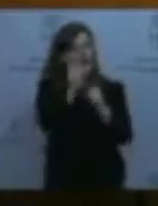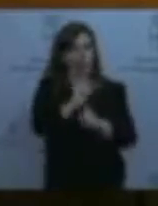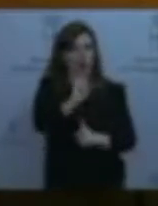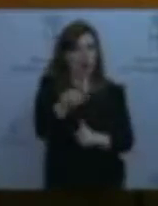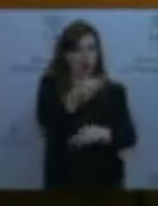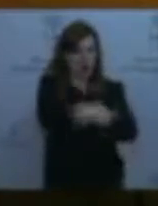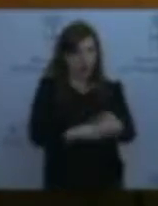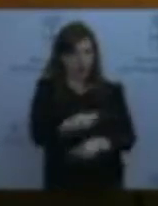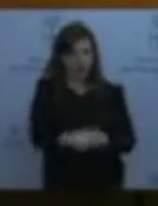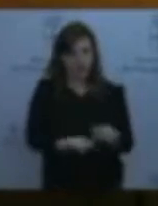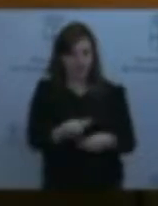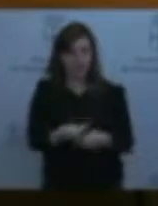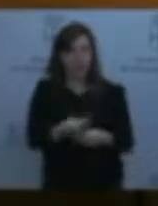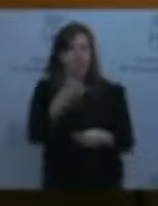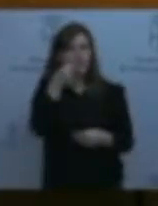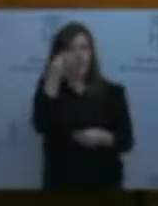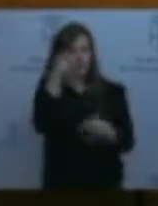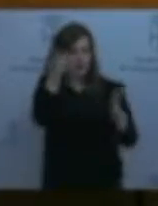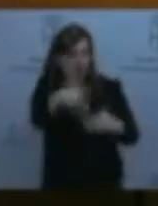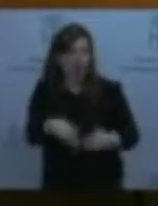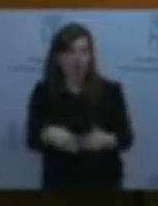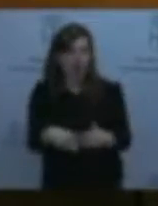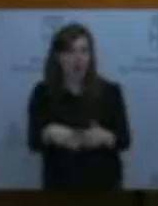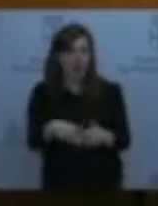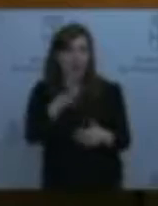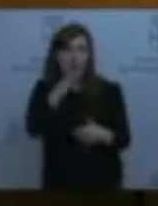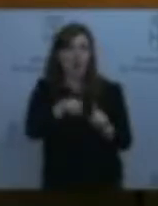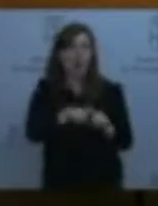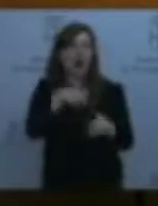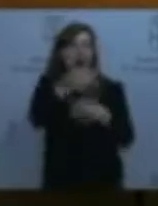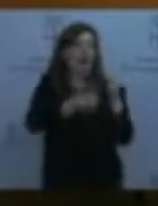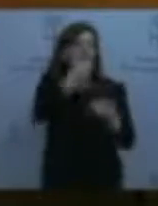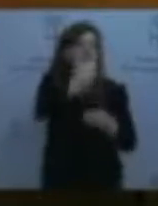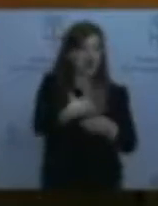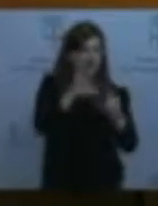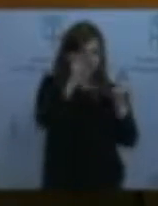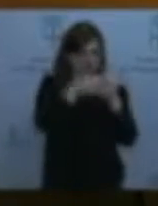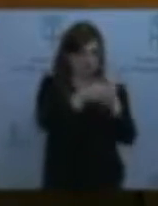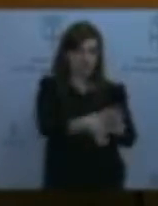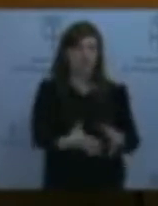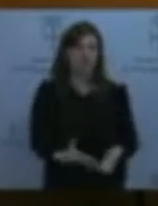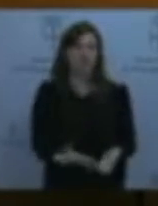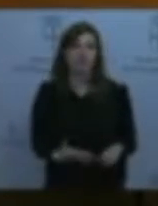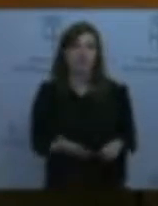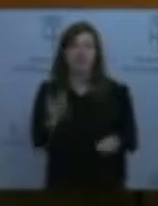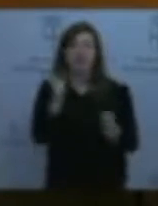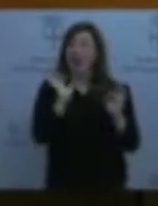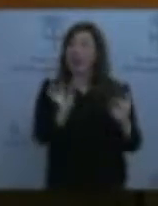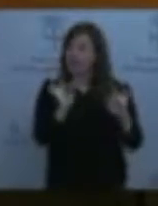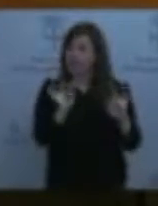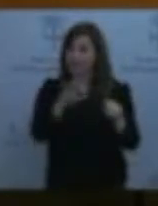que no les interesa tener potencia o operatividad en este sentido. Y tal y así no la cosa